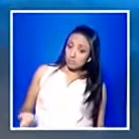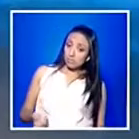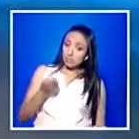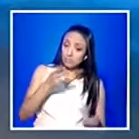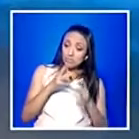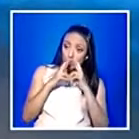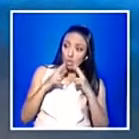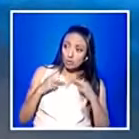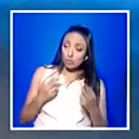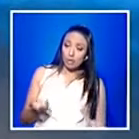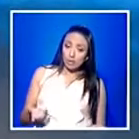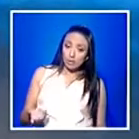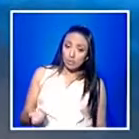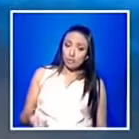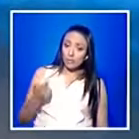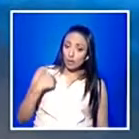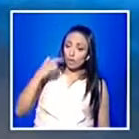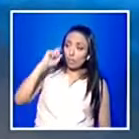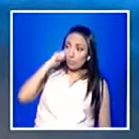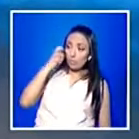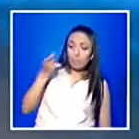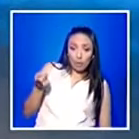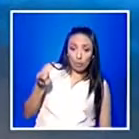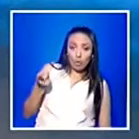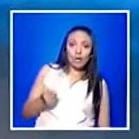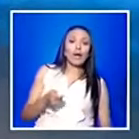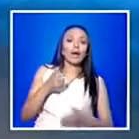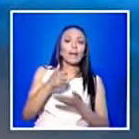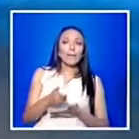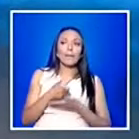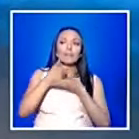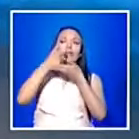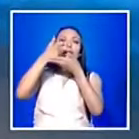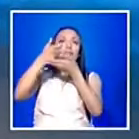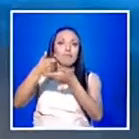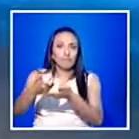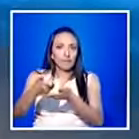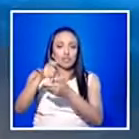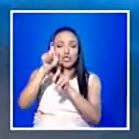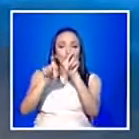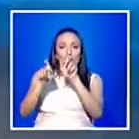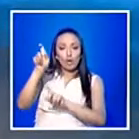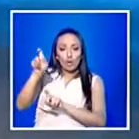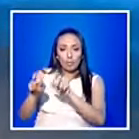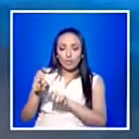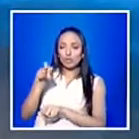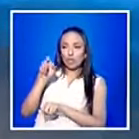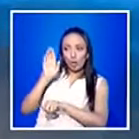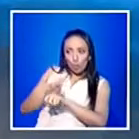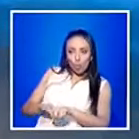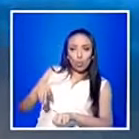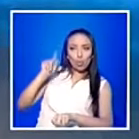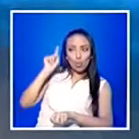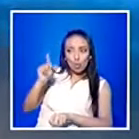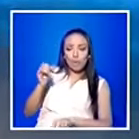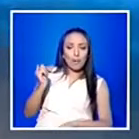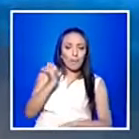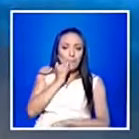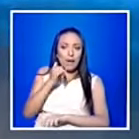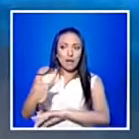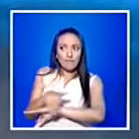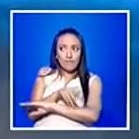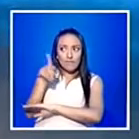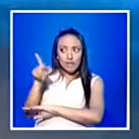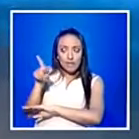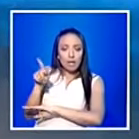porque yo me acuerdo cuando se anunció este proceso como beneficio a las personas que teníamos desperfectos precisamente por el mal estado de las vías